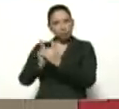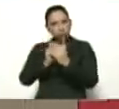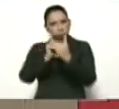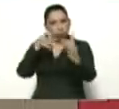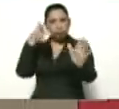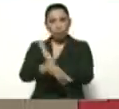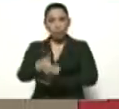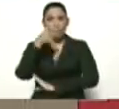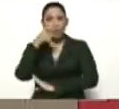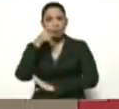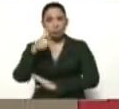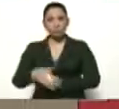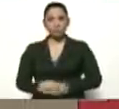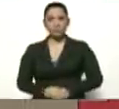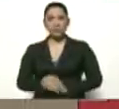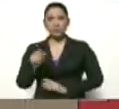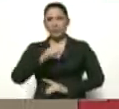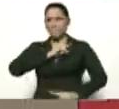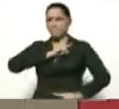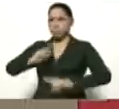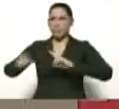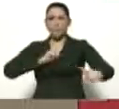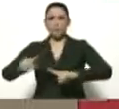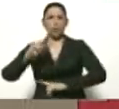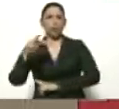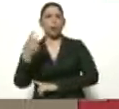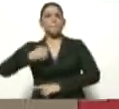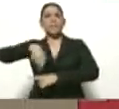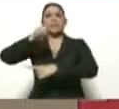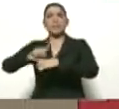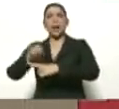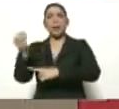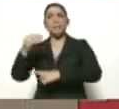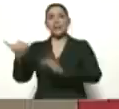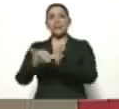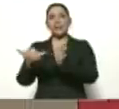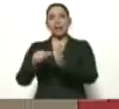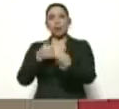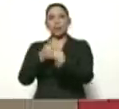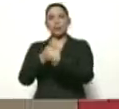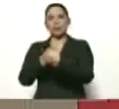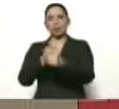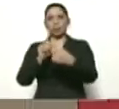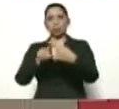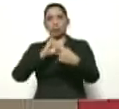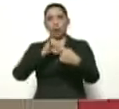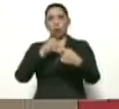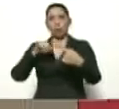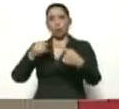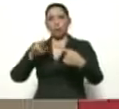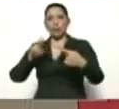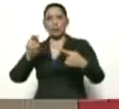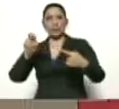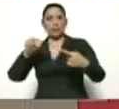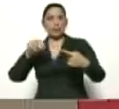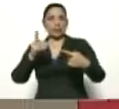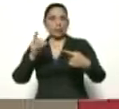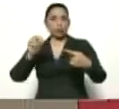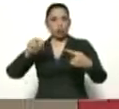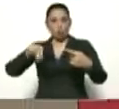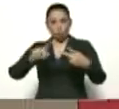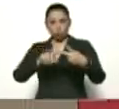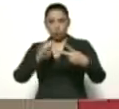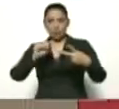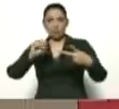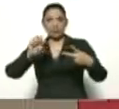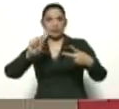esta operación sino que mandó a sus dos principales más cercanos asesores que son jj rendón y sergio vergara a que